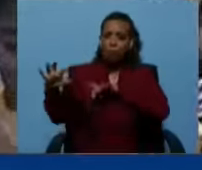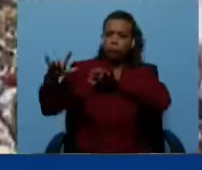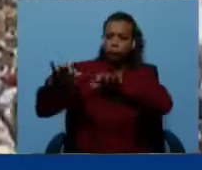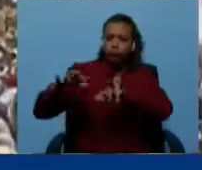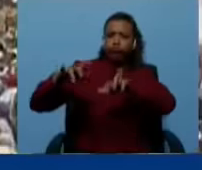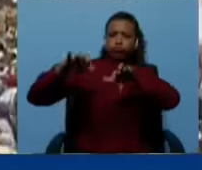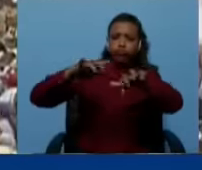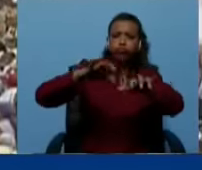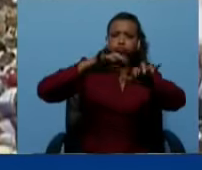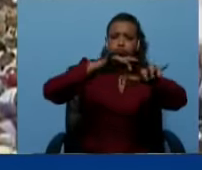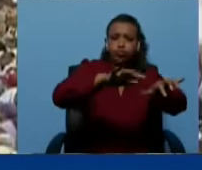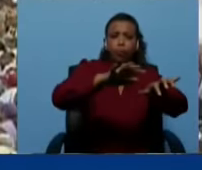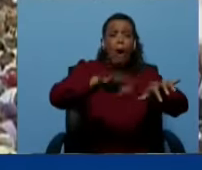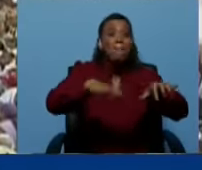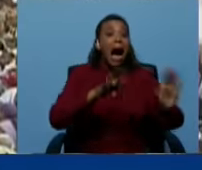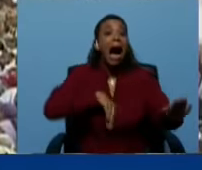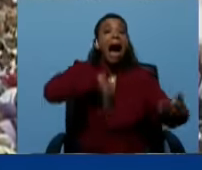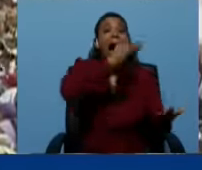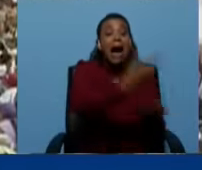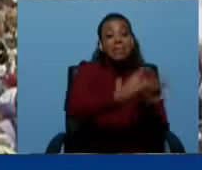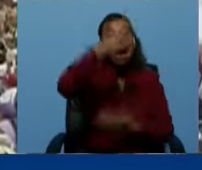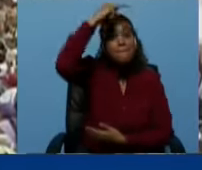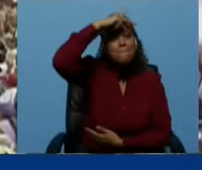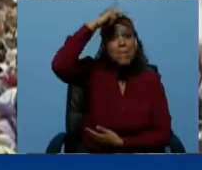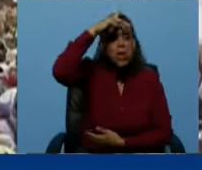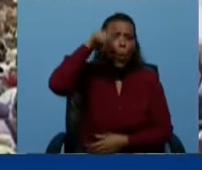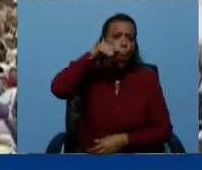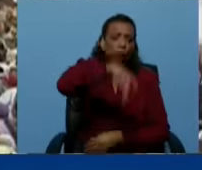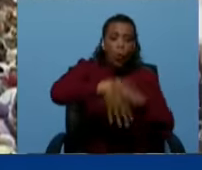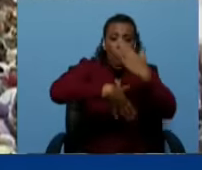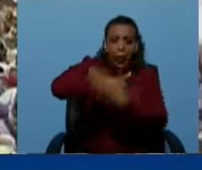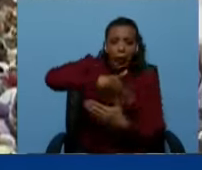para configurar el gran ejército unido libertador